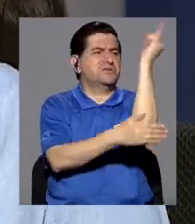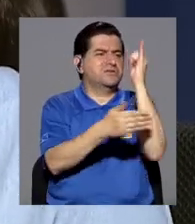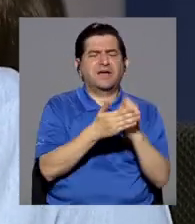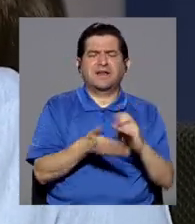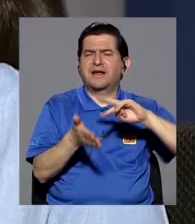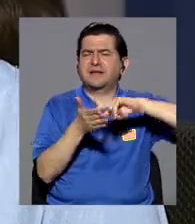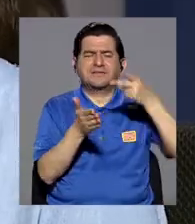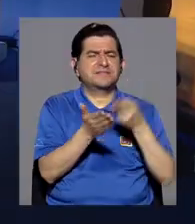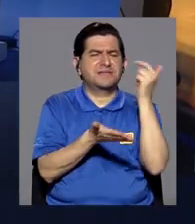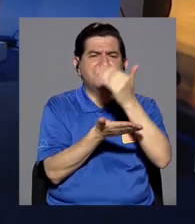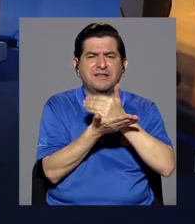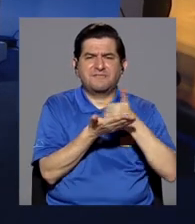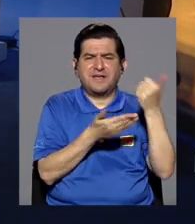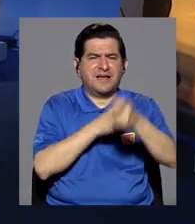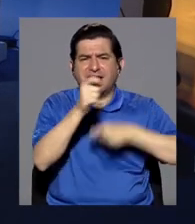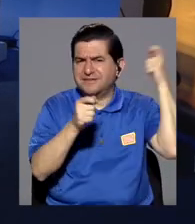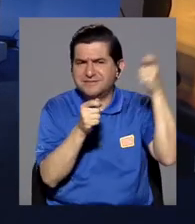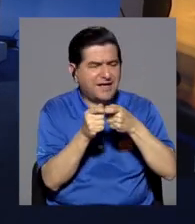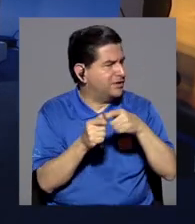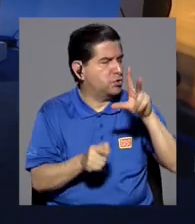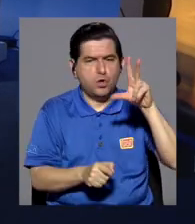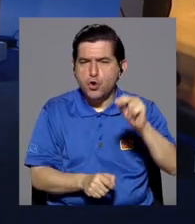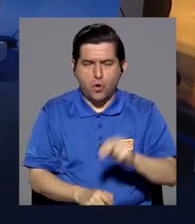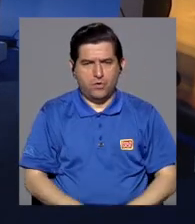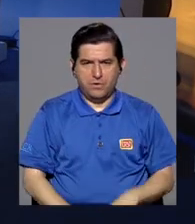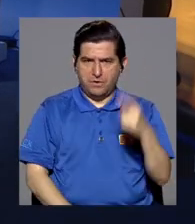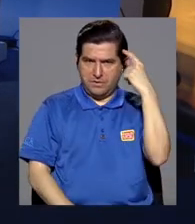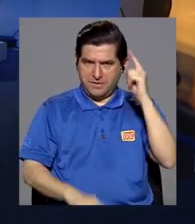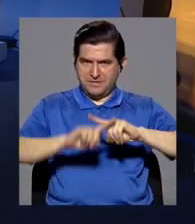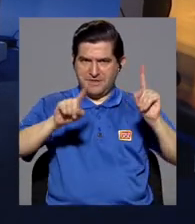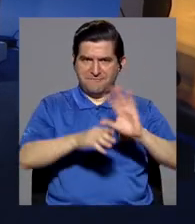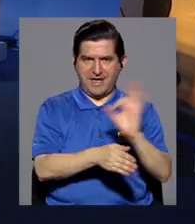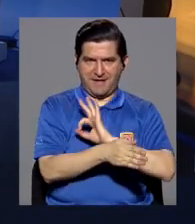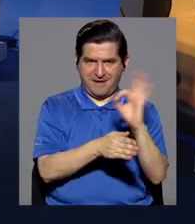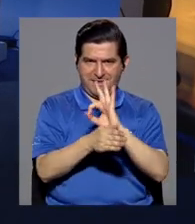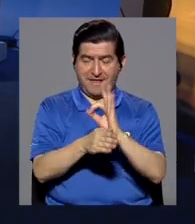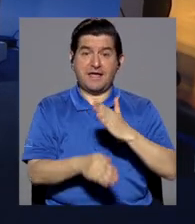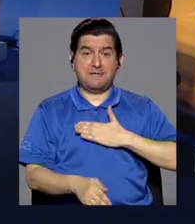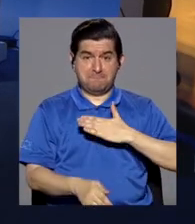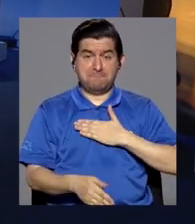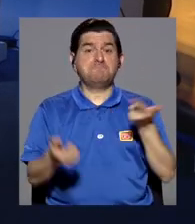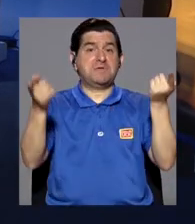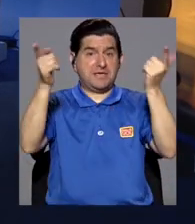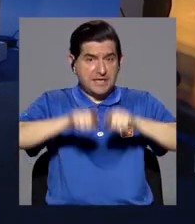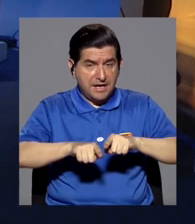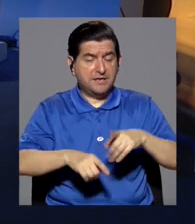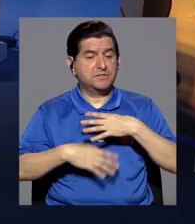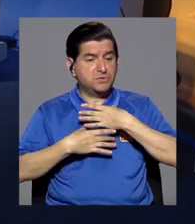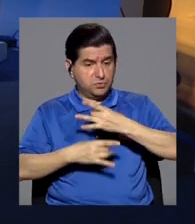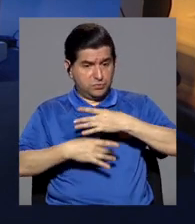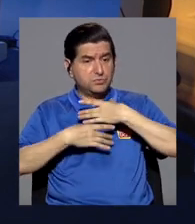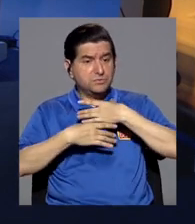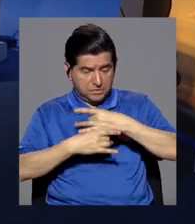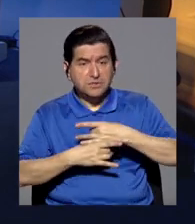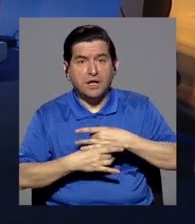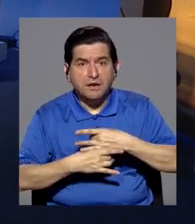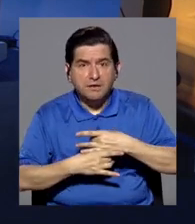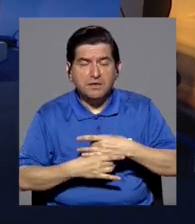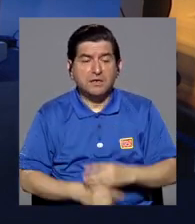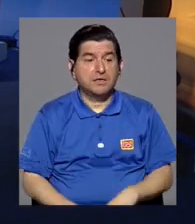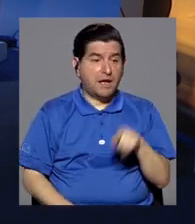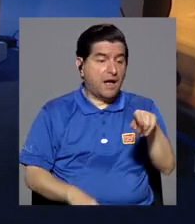esto el arte lo otro sino pensar en sus diferentes funciones a mí en mi caso personal me interesaba mucho justamente